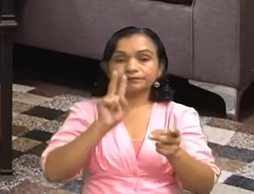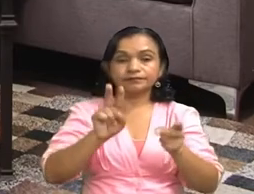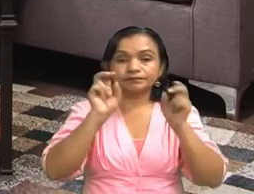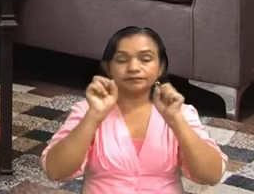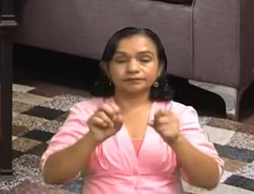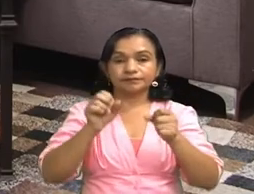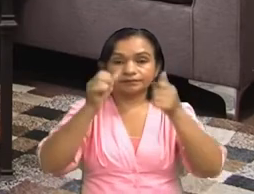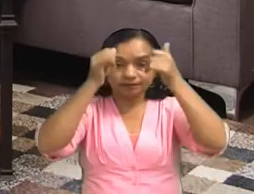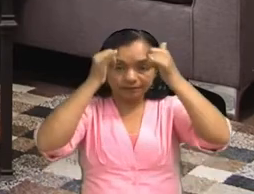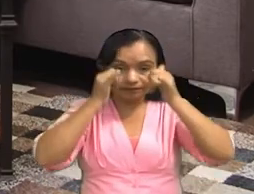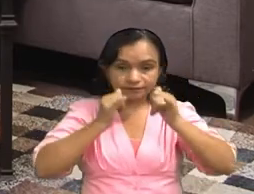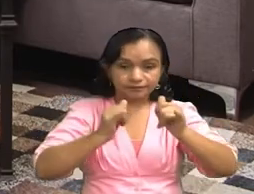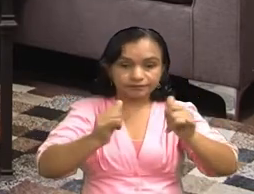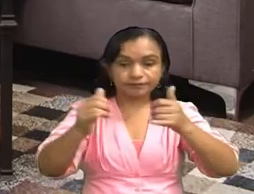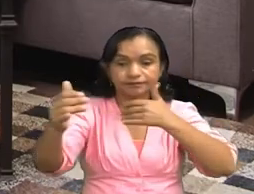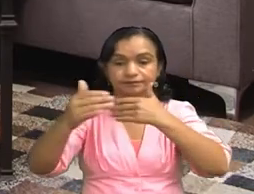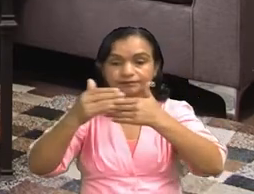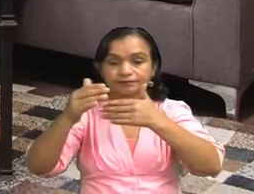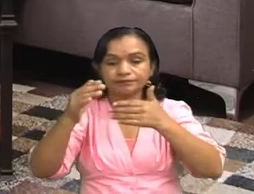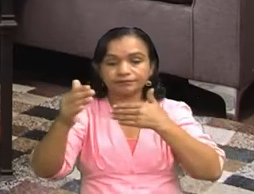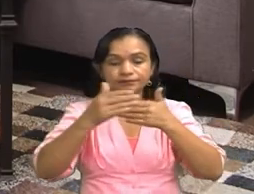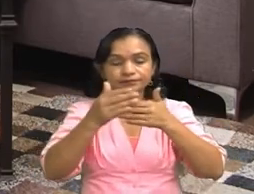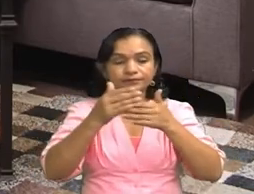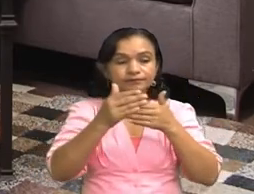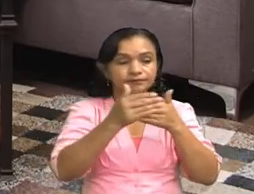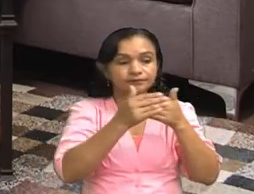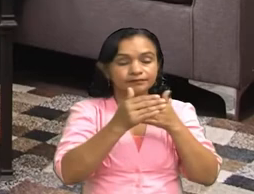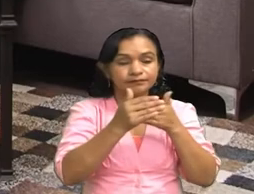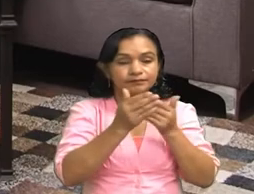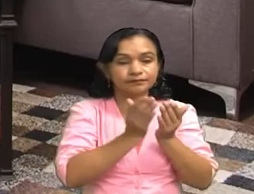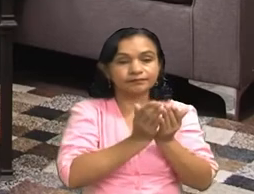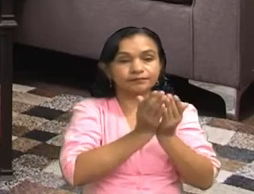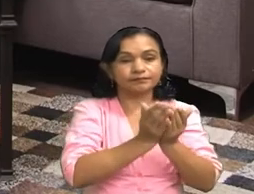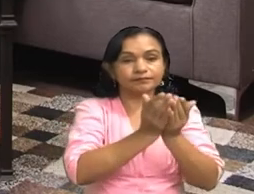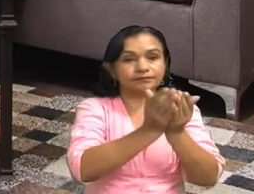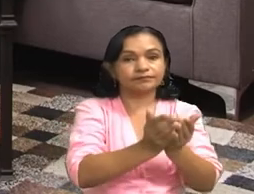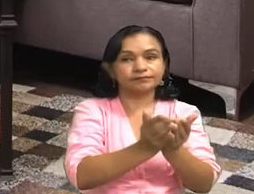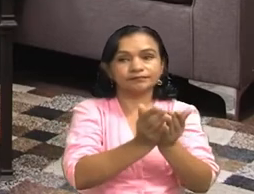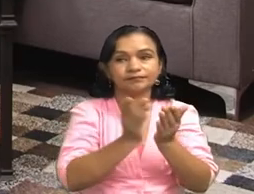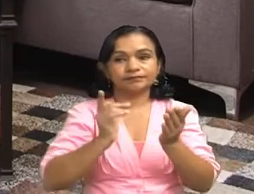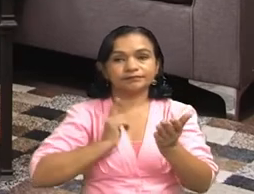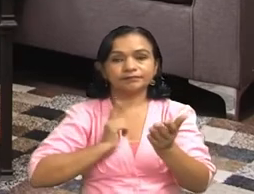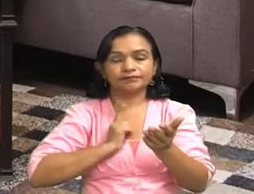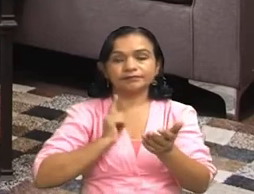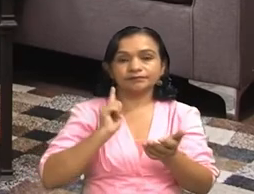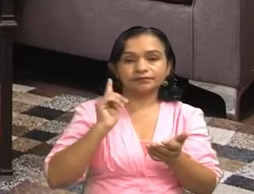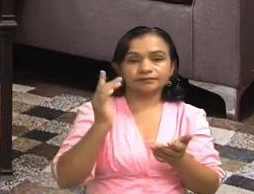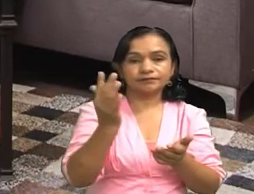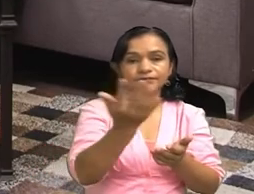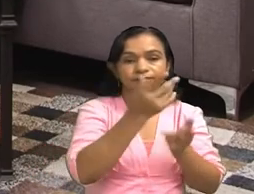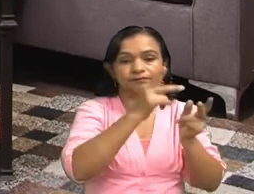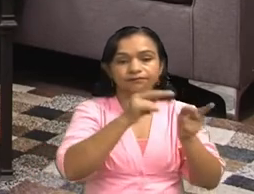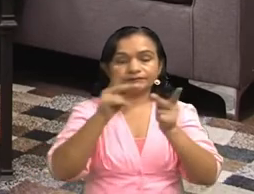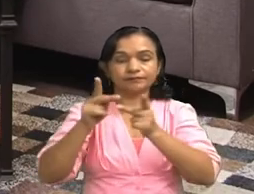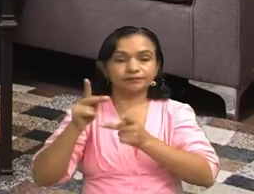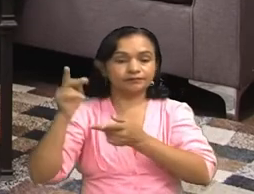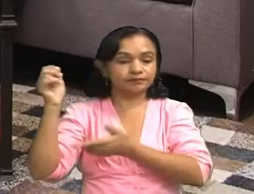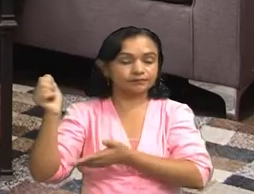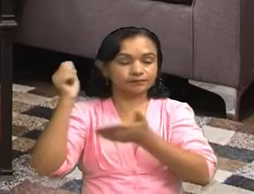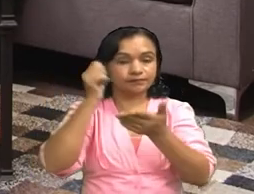Zona ganadera a la orilla del puerto, hermano. Tienen la logística, porque tienen la logística, son personas, claro, de mucha